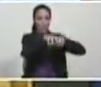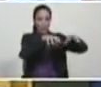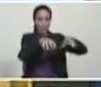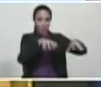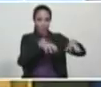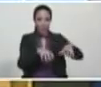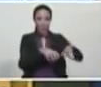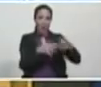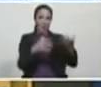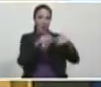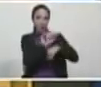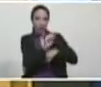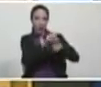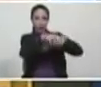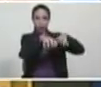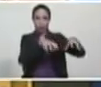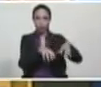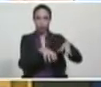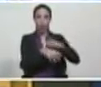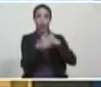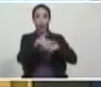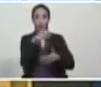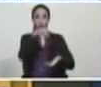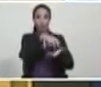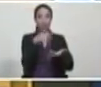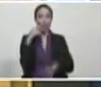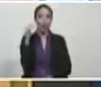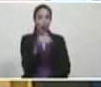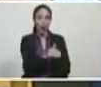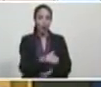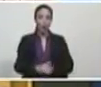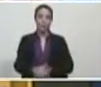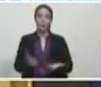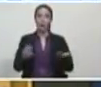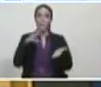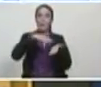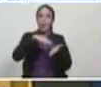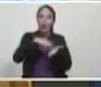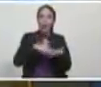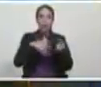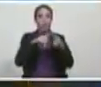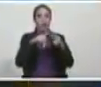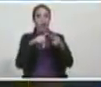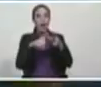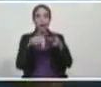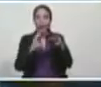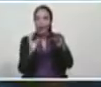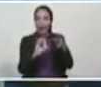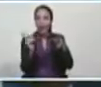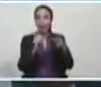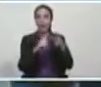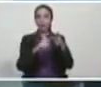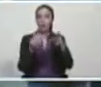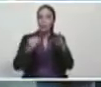Aragua, gobernador, en el estado Miranda, en Caracas,